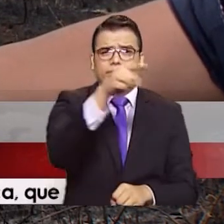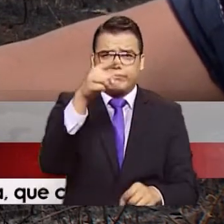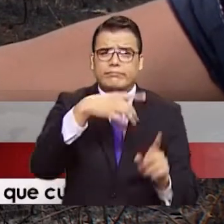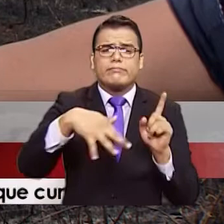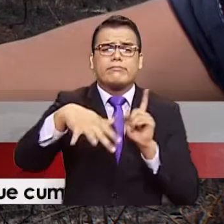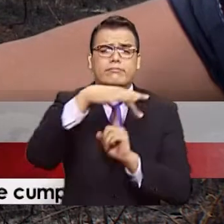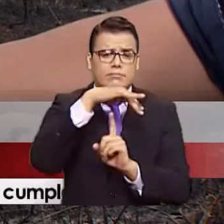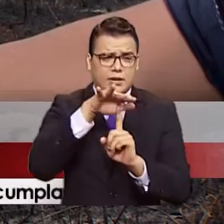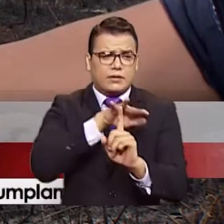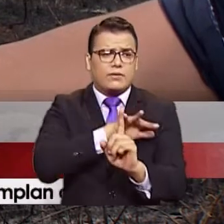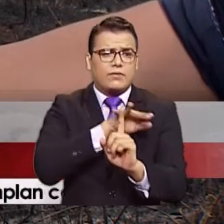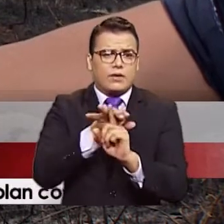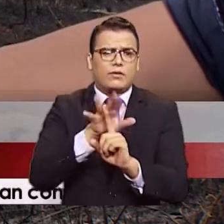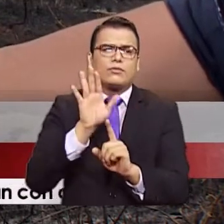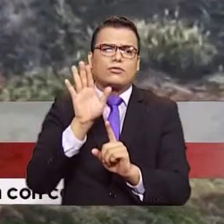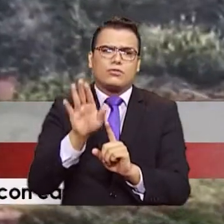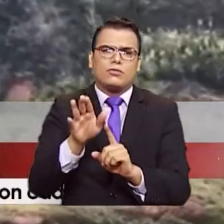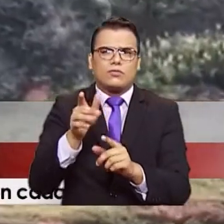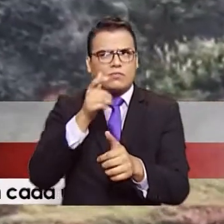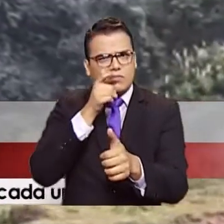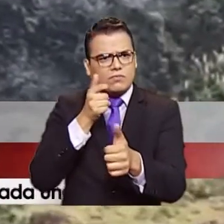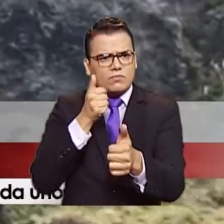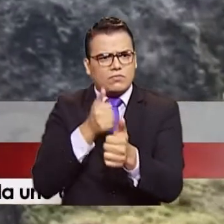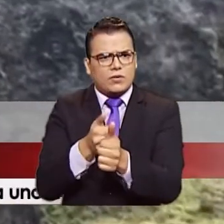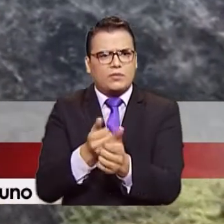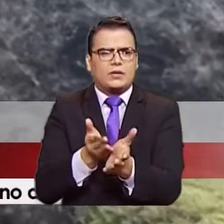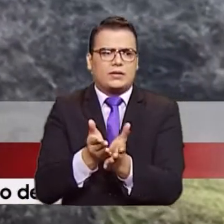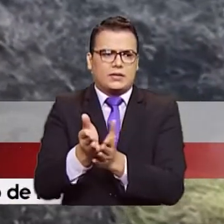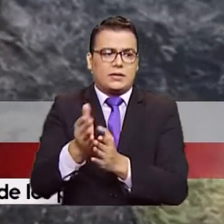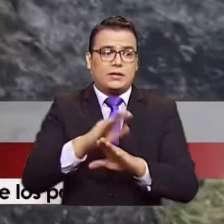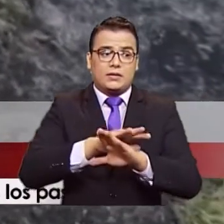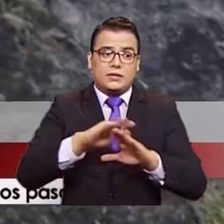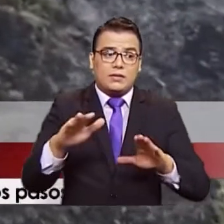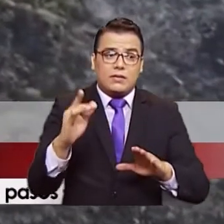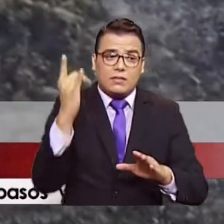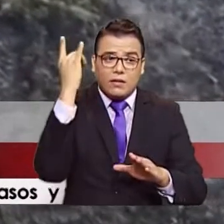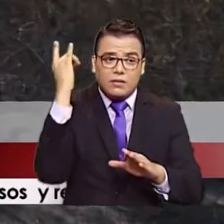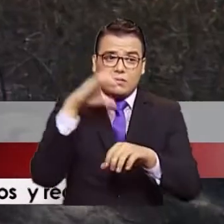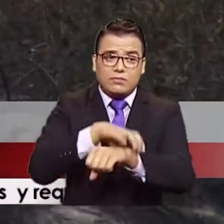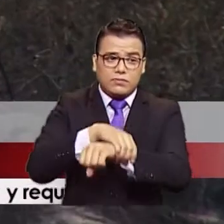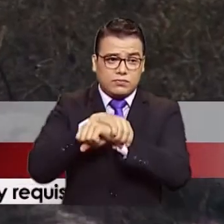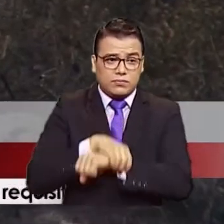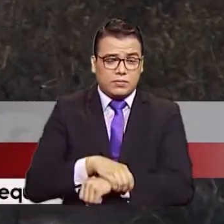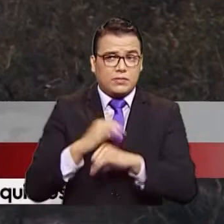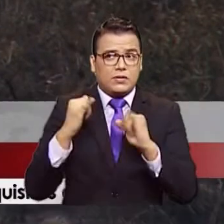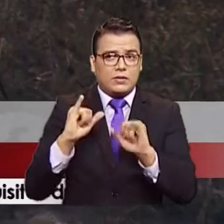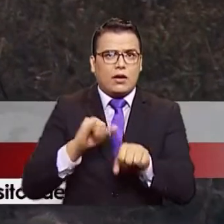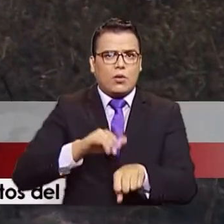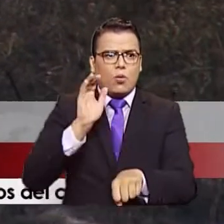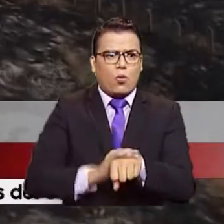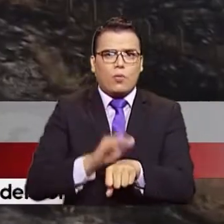hacen a la ciudad. Vamos a estar detrás de ellos. De capturarse a los responsables y ser hallados